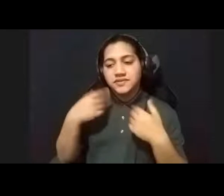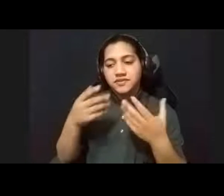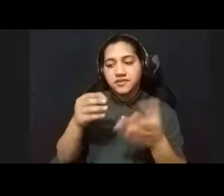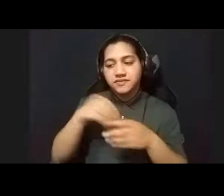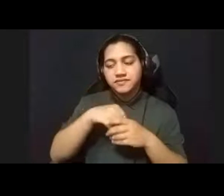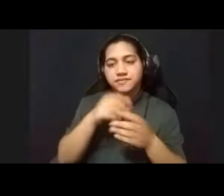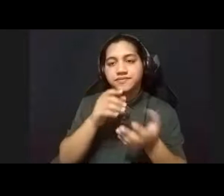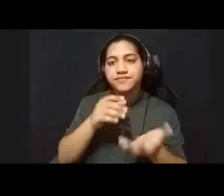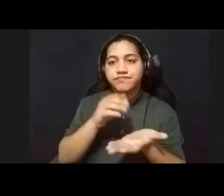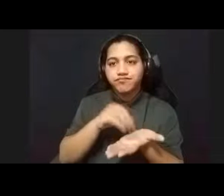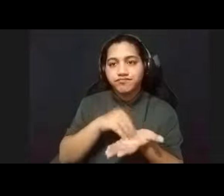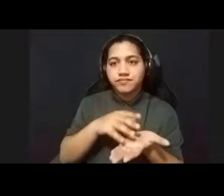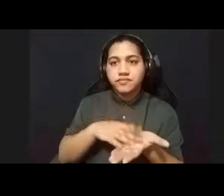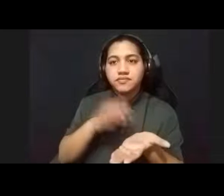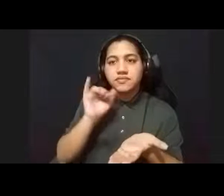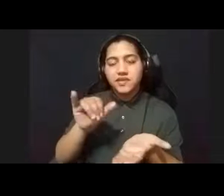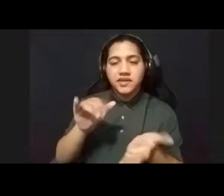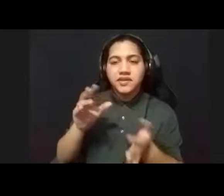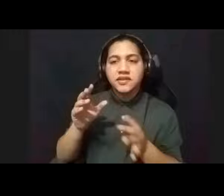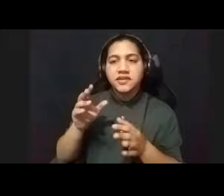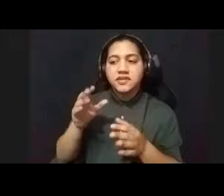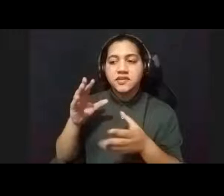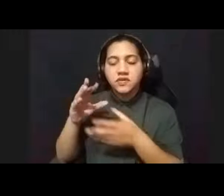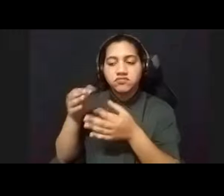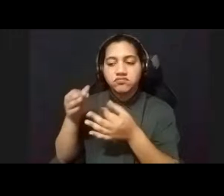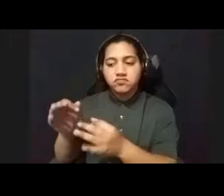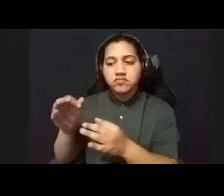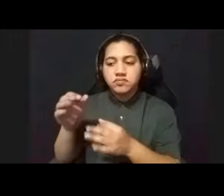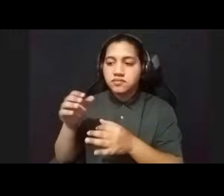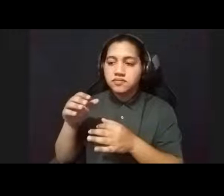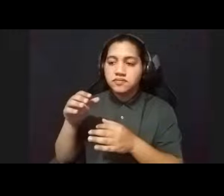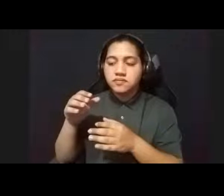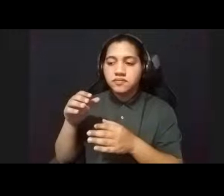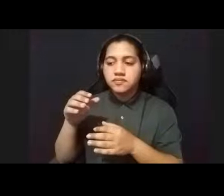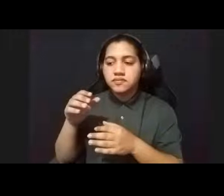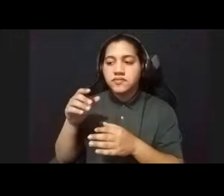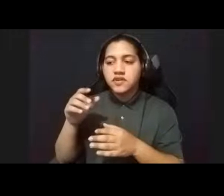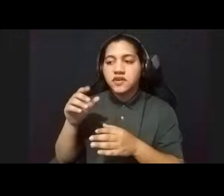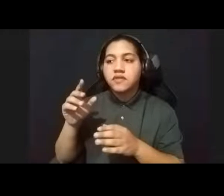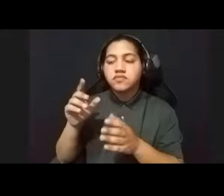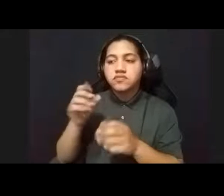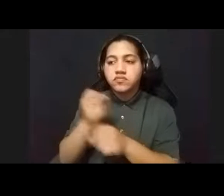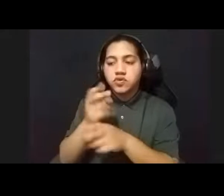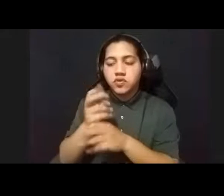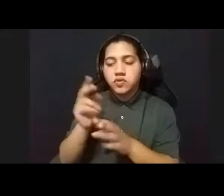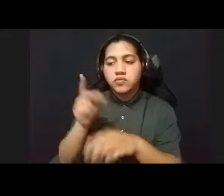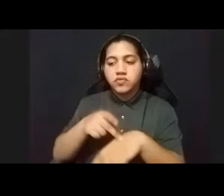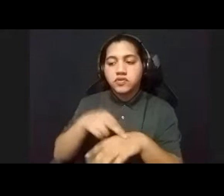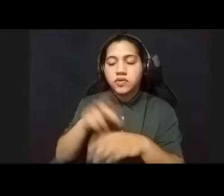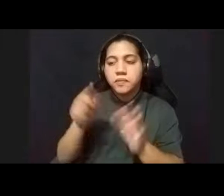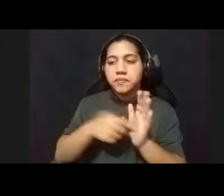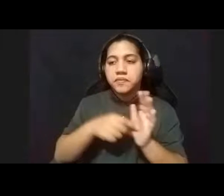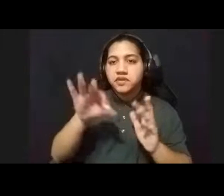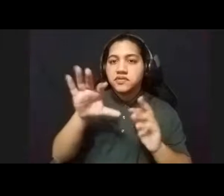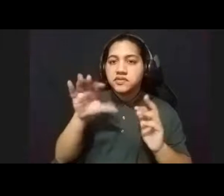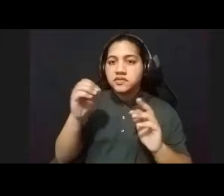Esa versión se publicó, como ya dije, en un periódico puertorriqueño en 1903. Es curioso,